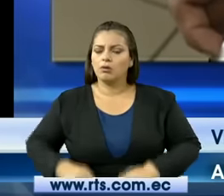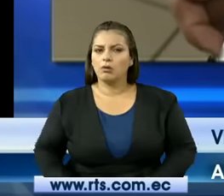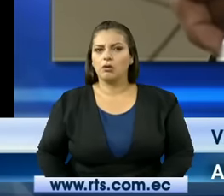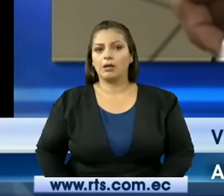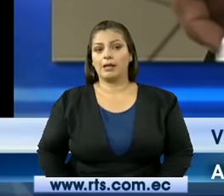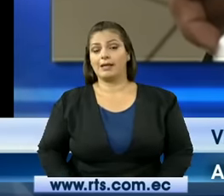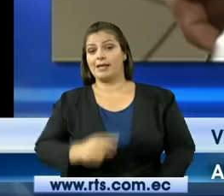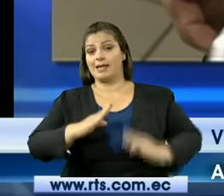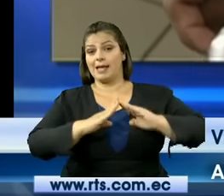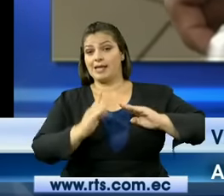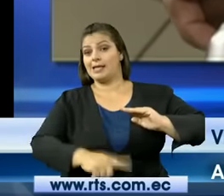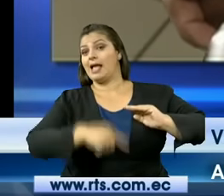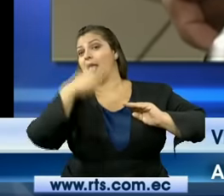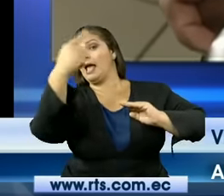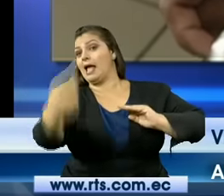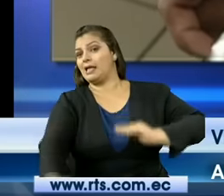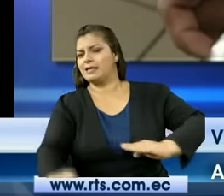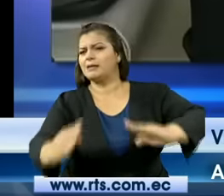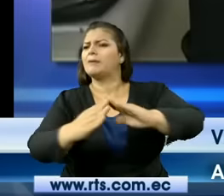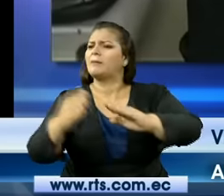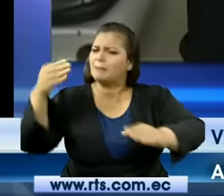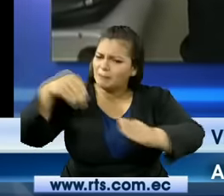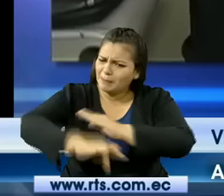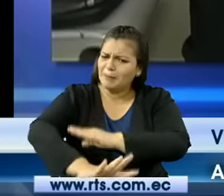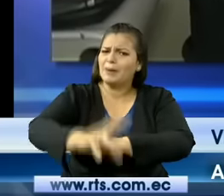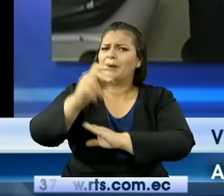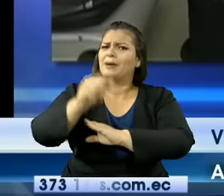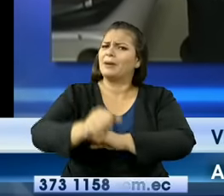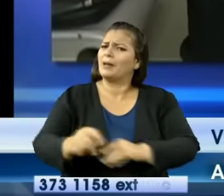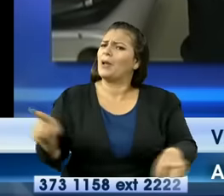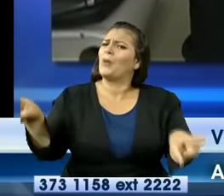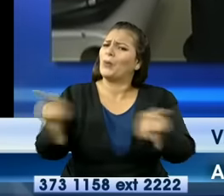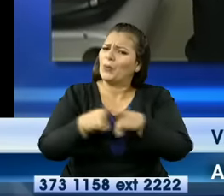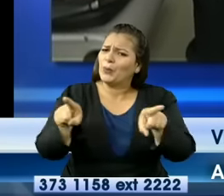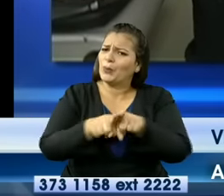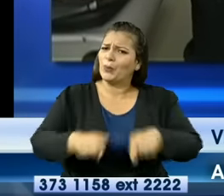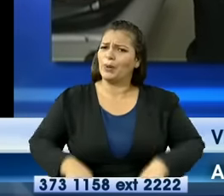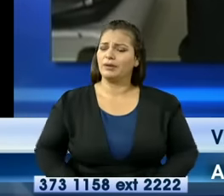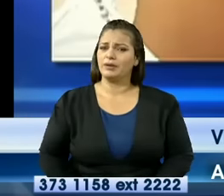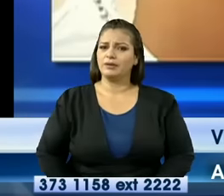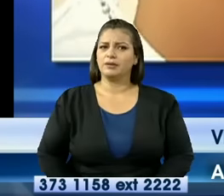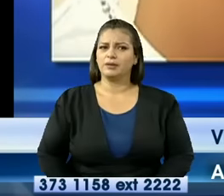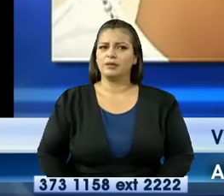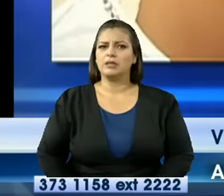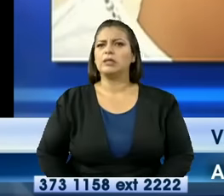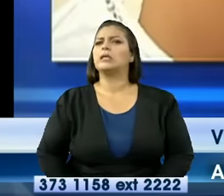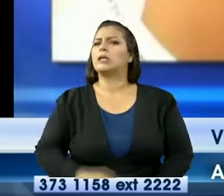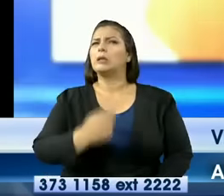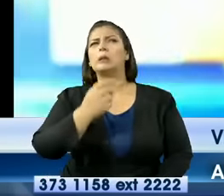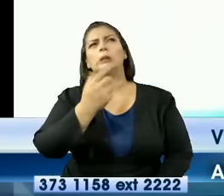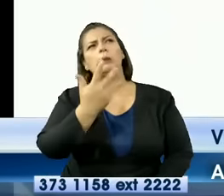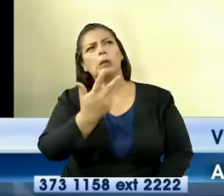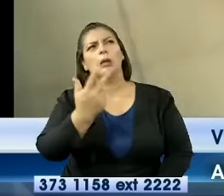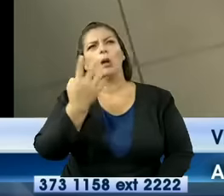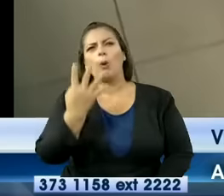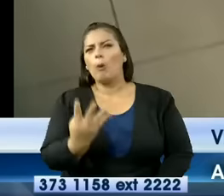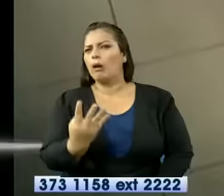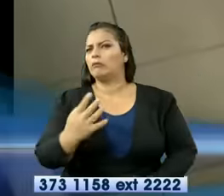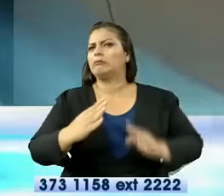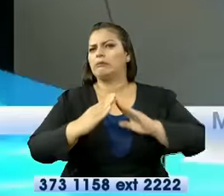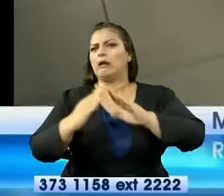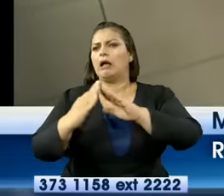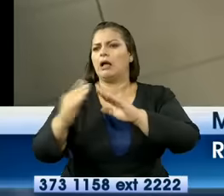también, lo mismo. En mi casa, por mi barrio, se han dedicado a meterse a robar, como a 3-4 casas por allá. Ellos